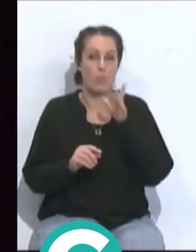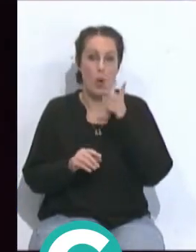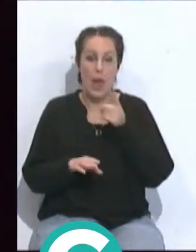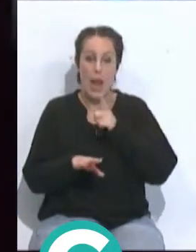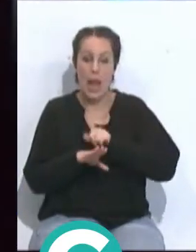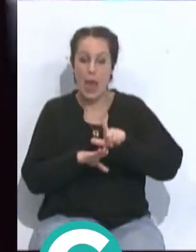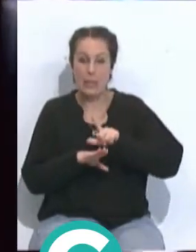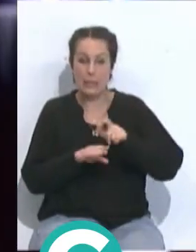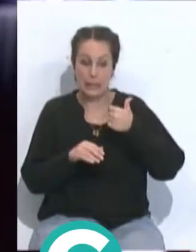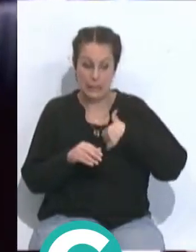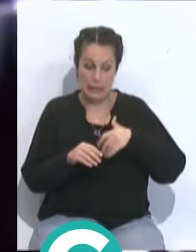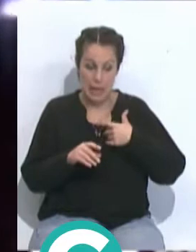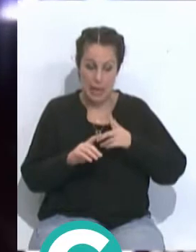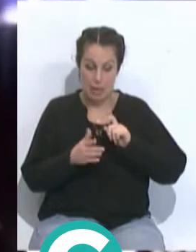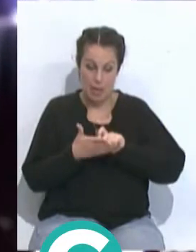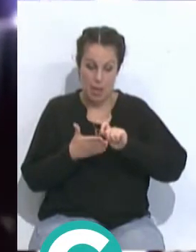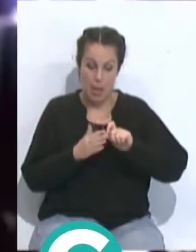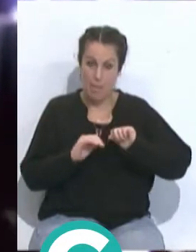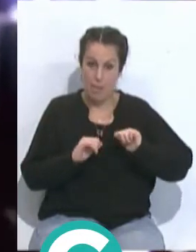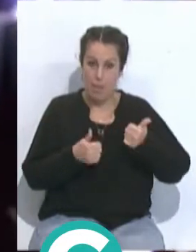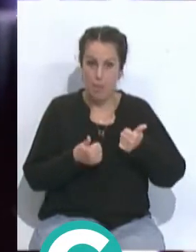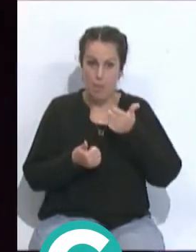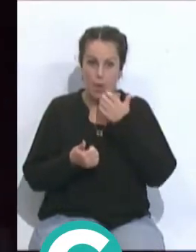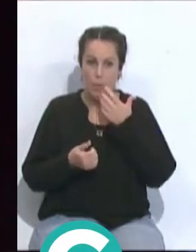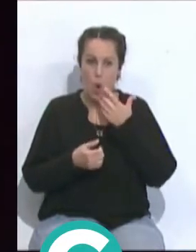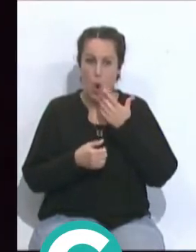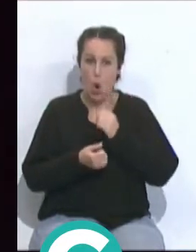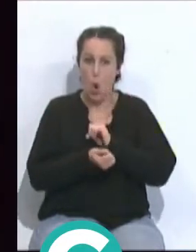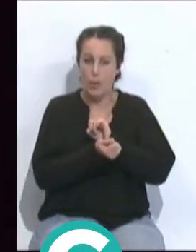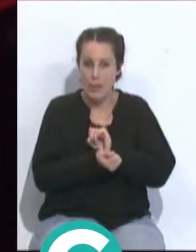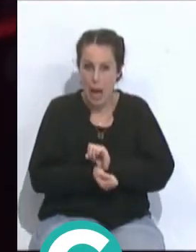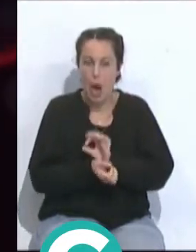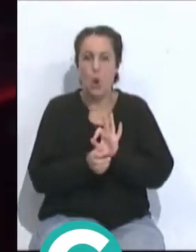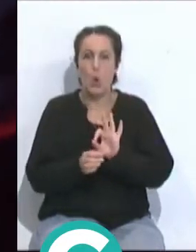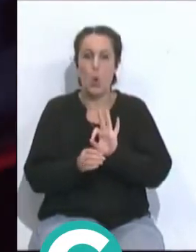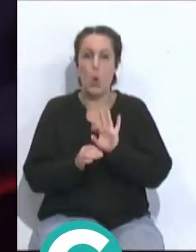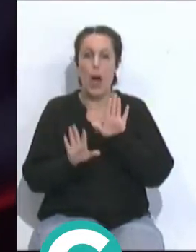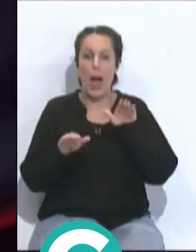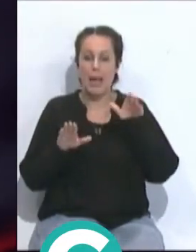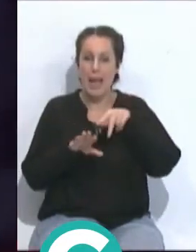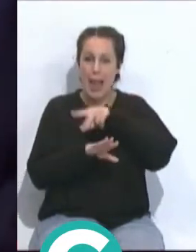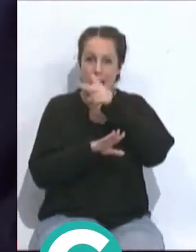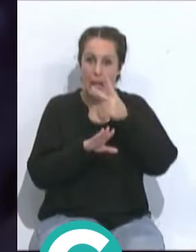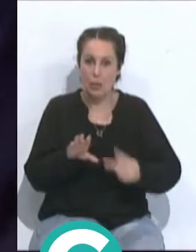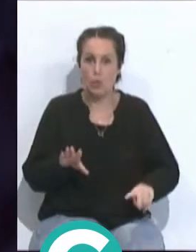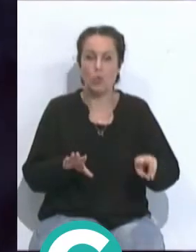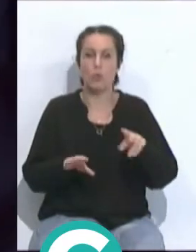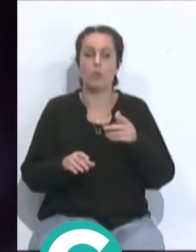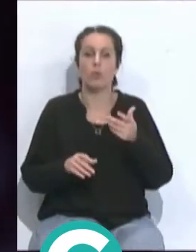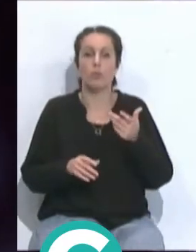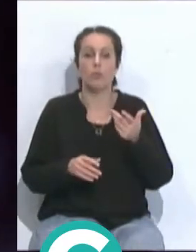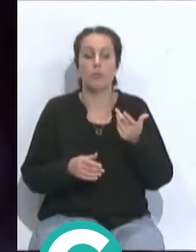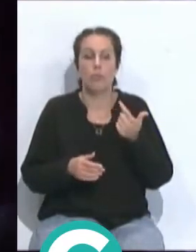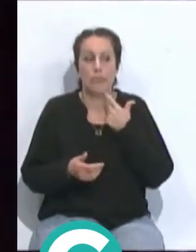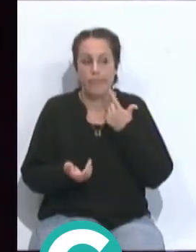letras que ya desde sus primeras obras, como Los Condenados, Los Ángeles Caídos, que dices tú, si